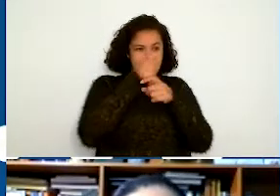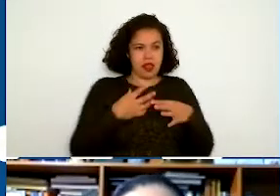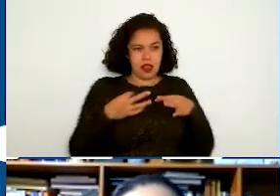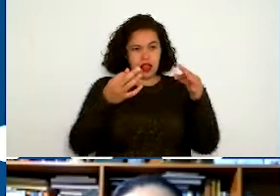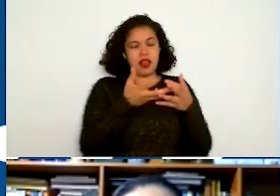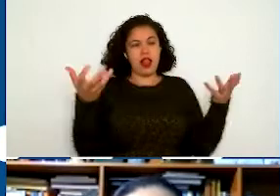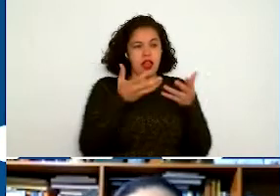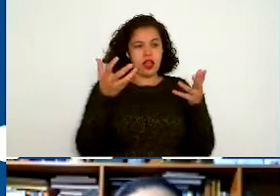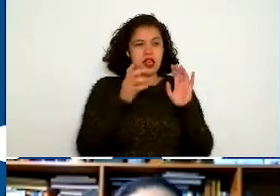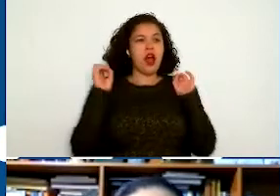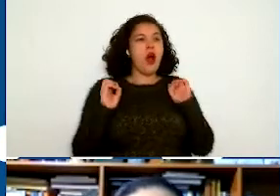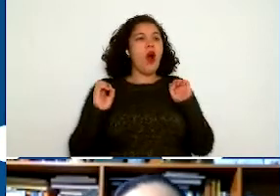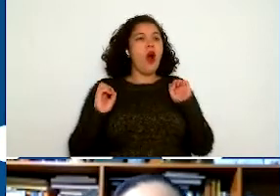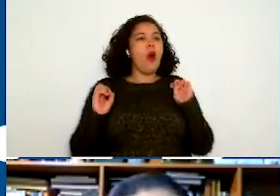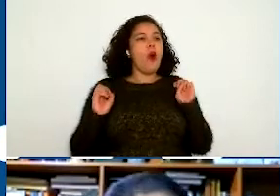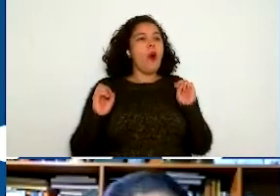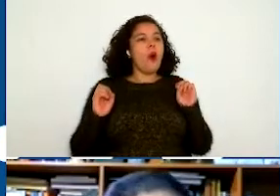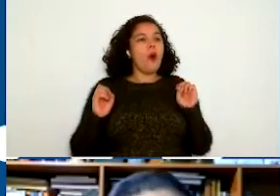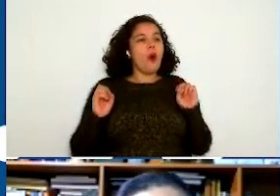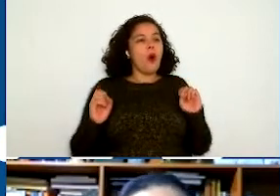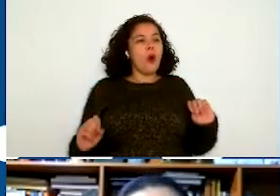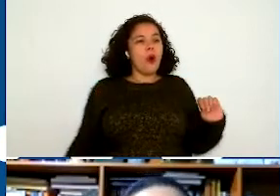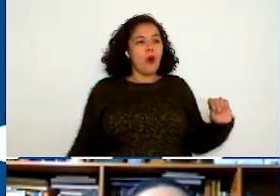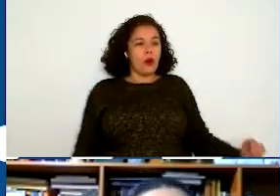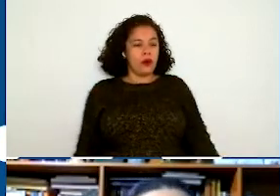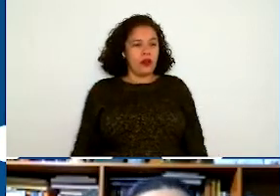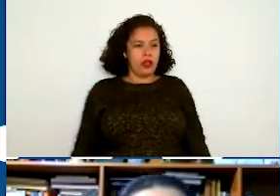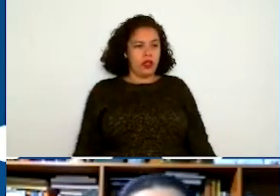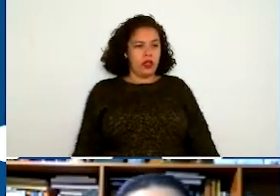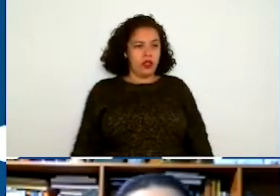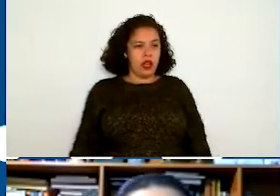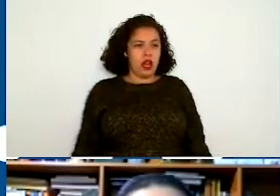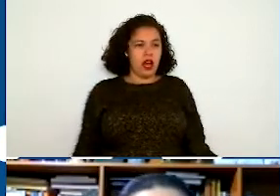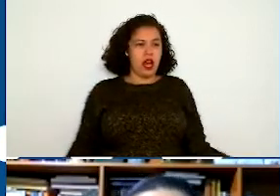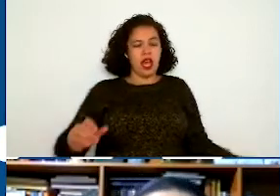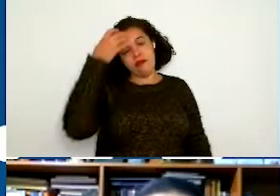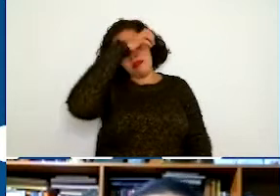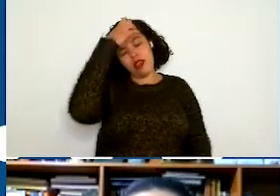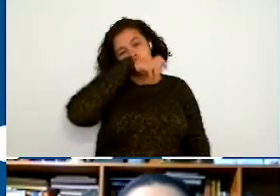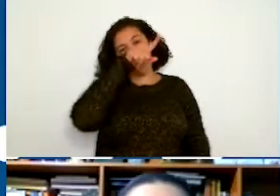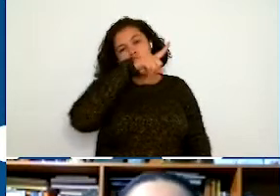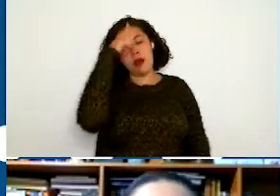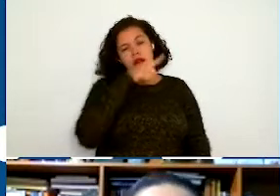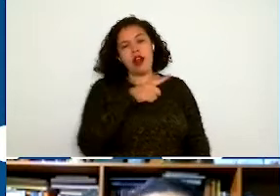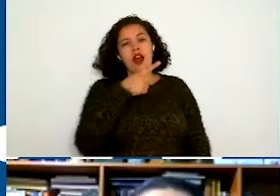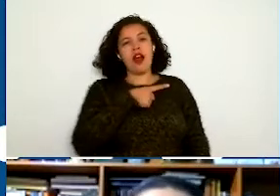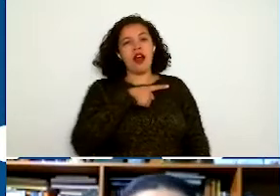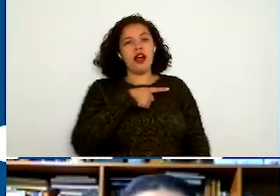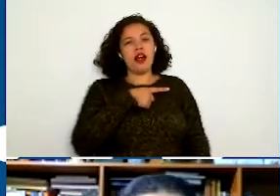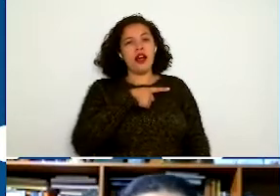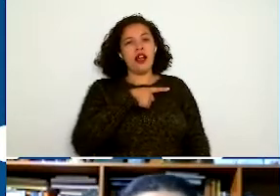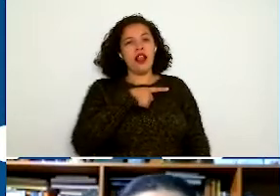o justamente llegar, ¿no?, a aquella experiencia que se considere como la mejor de